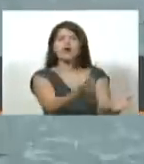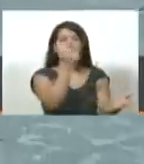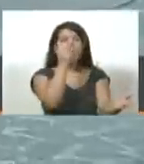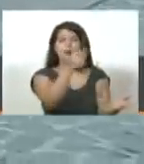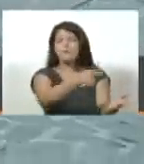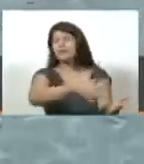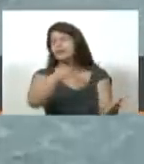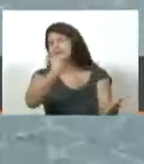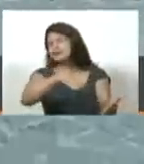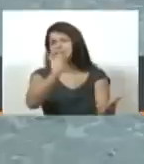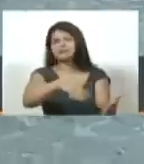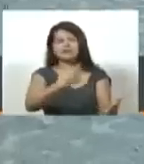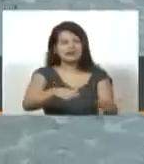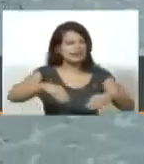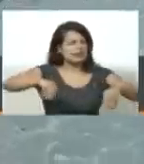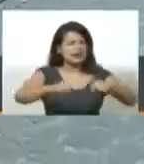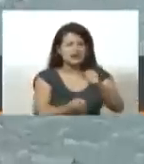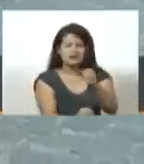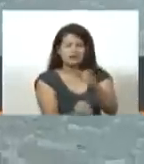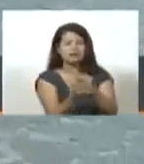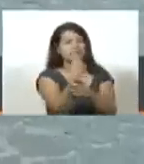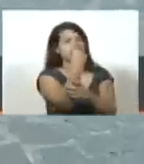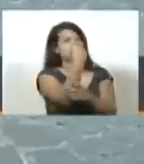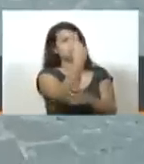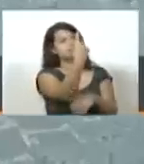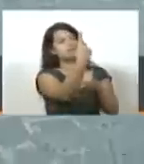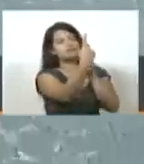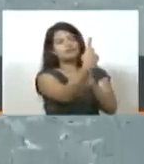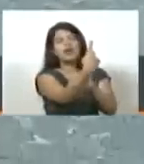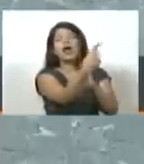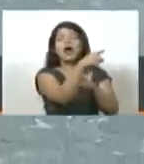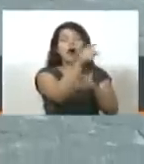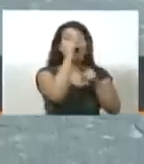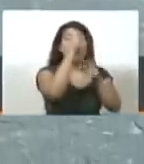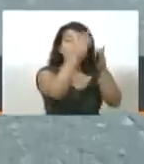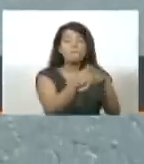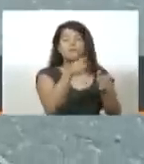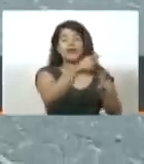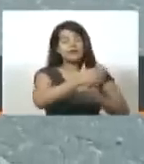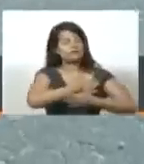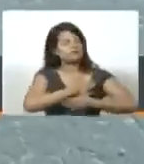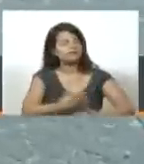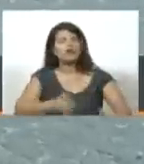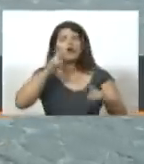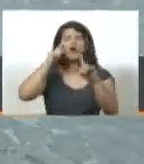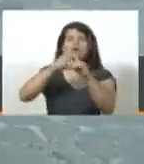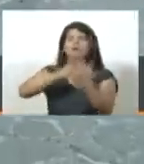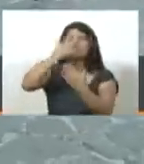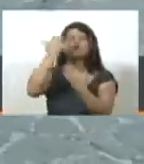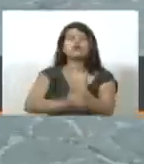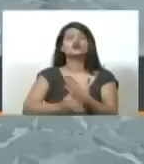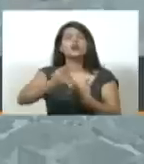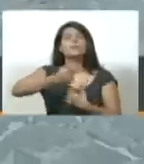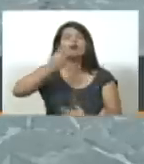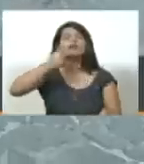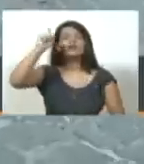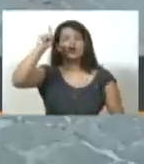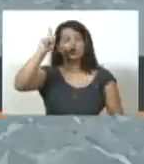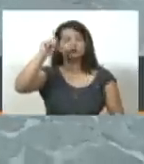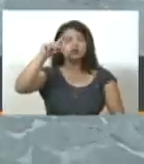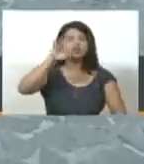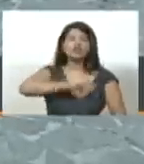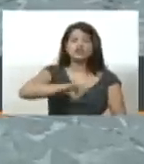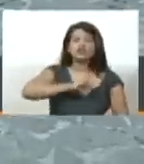parido esta tierra, un hombre que dio su vida por un proyecto político, social